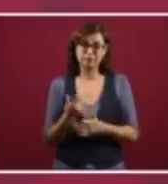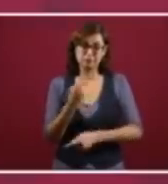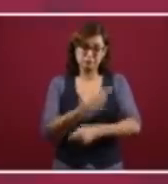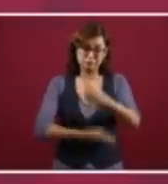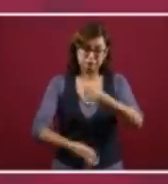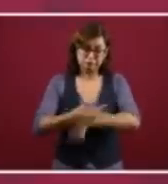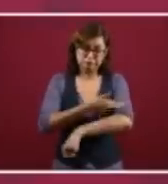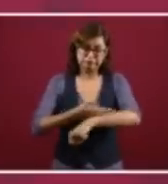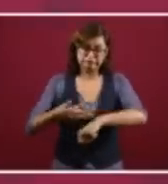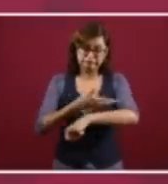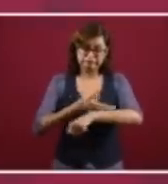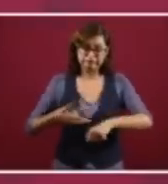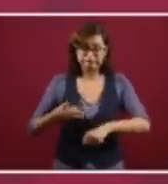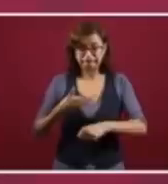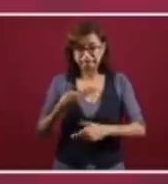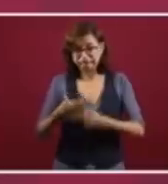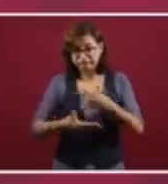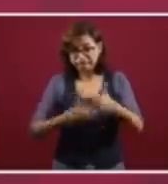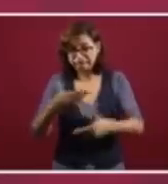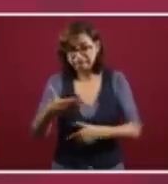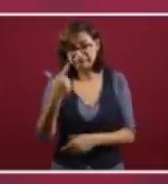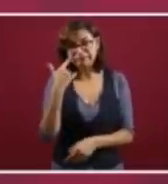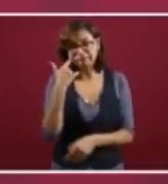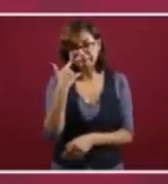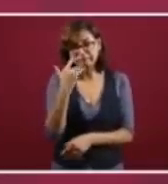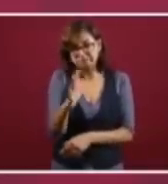trámite, pero sí